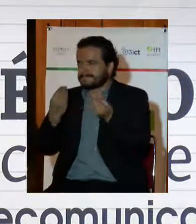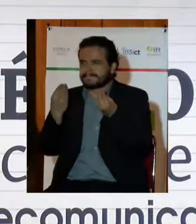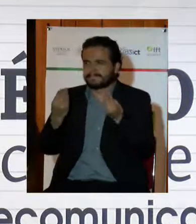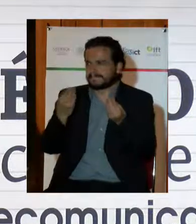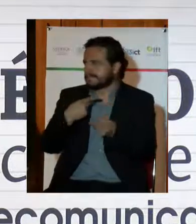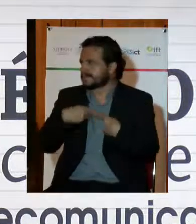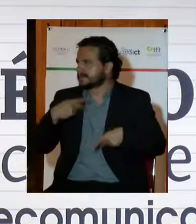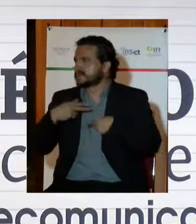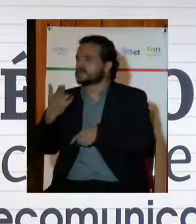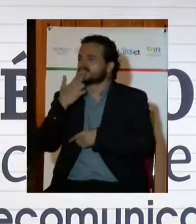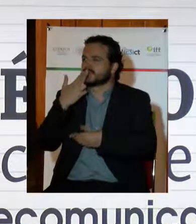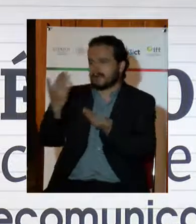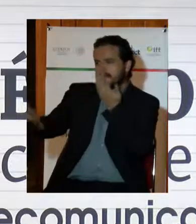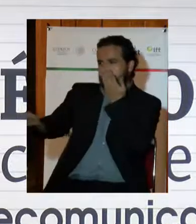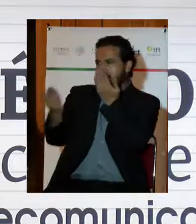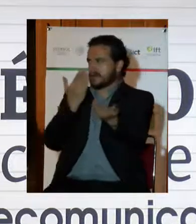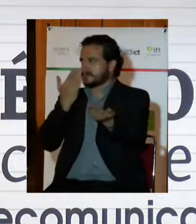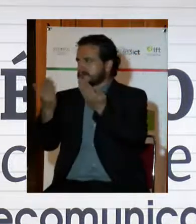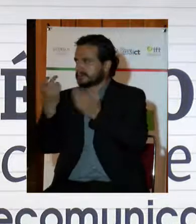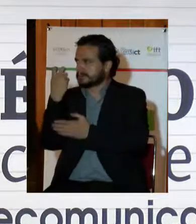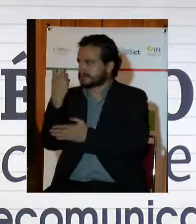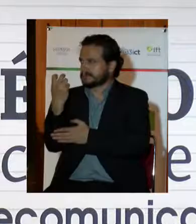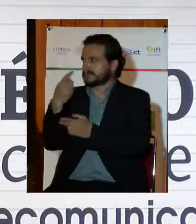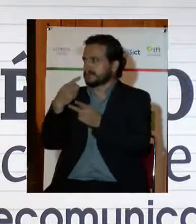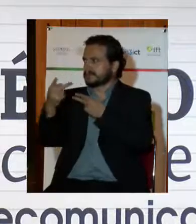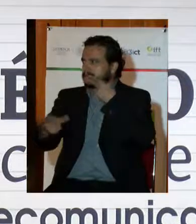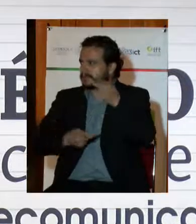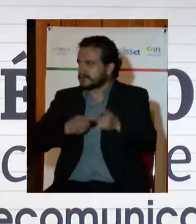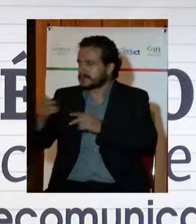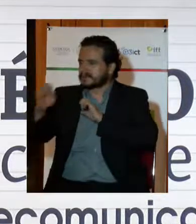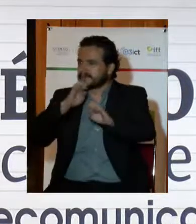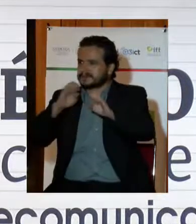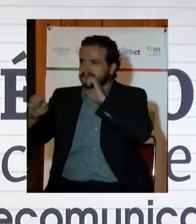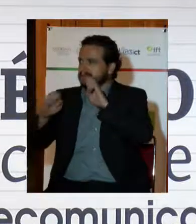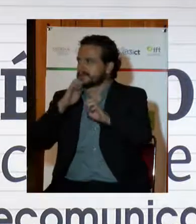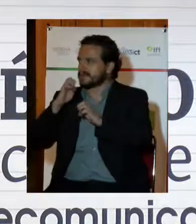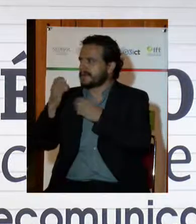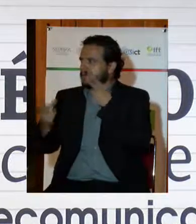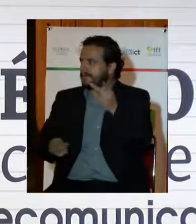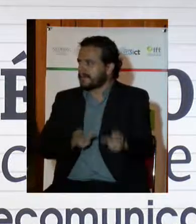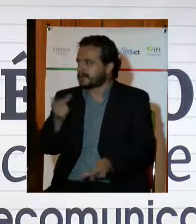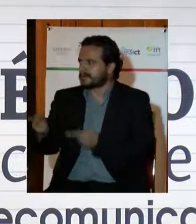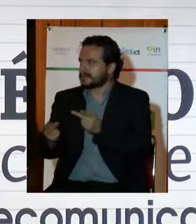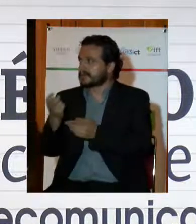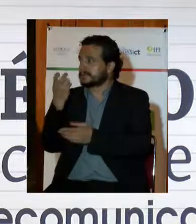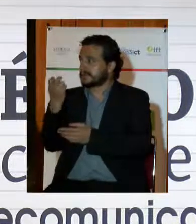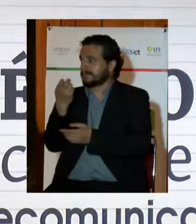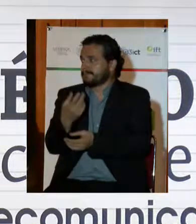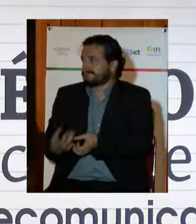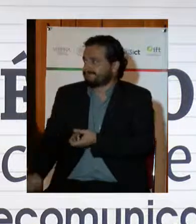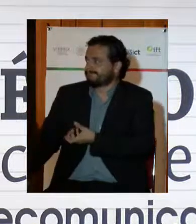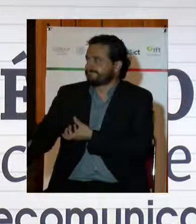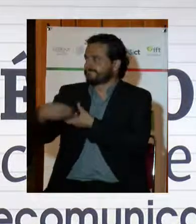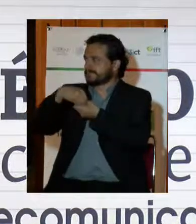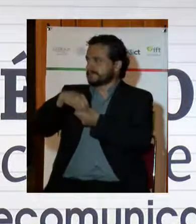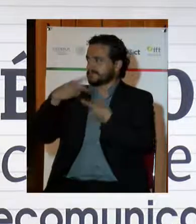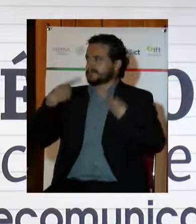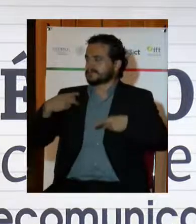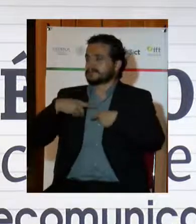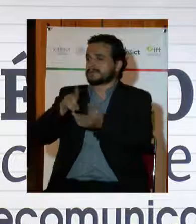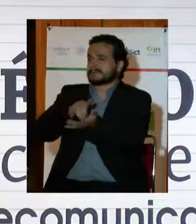de información, de encuestas, de incluirlos en la toma de decisiones, y esta no